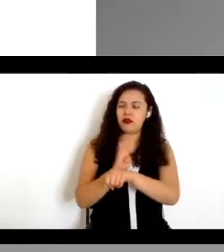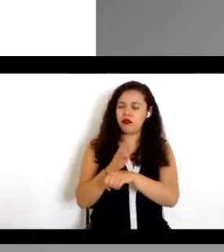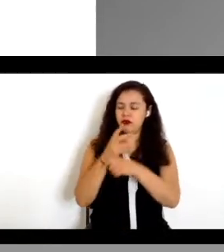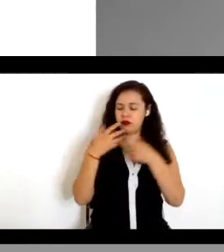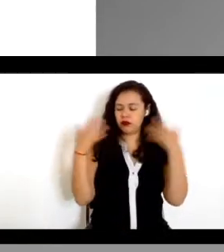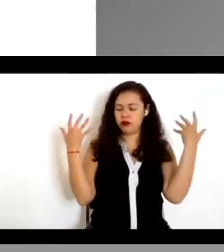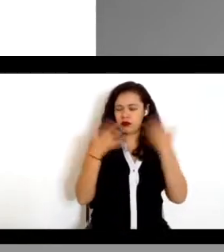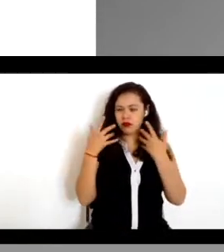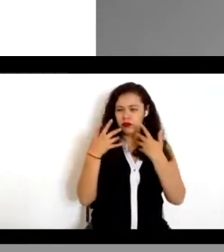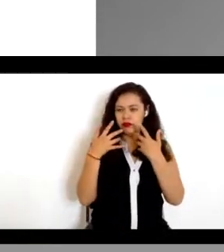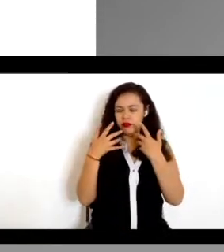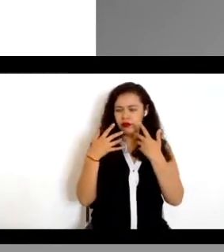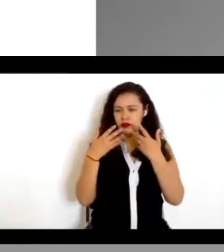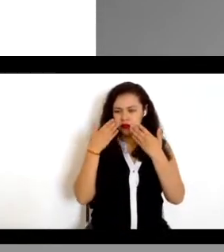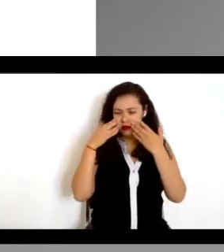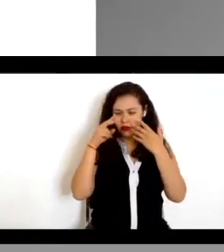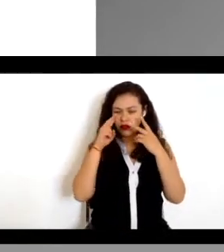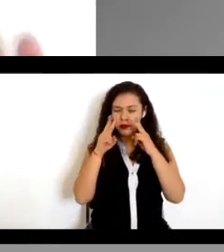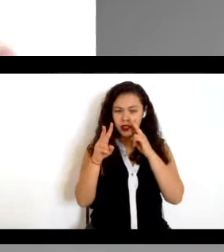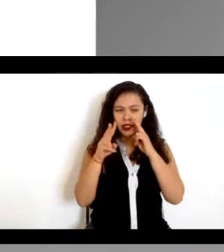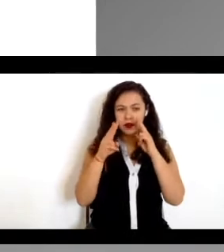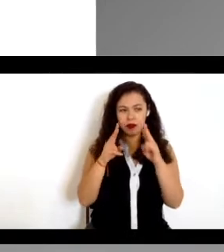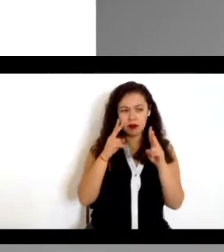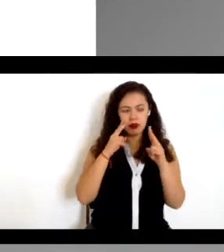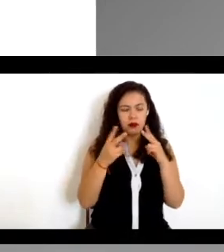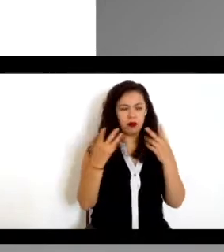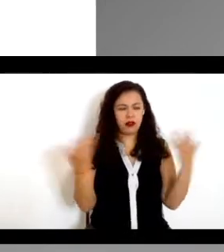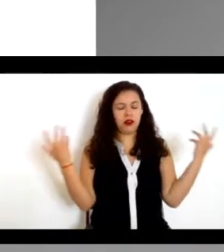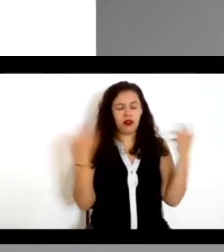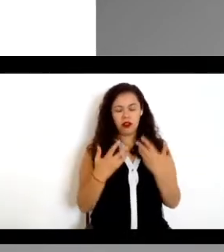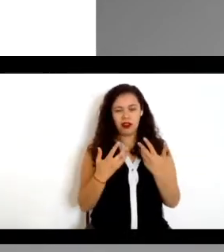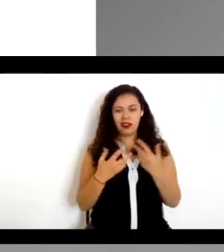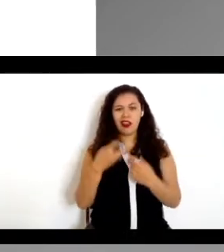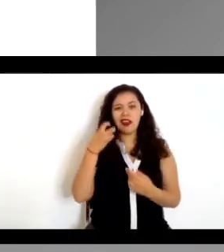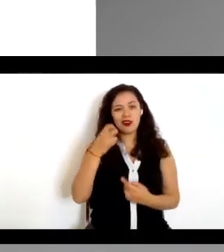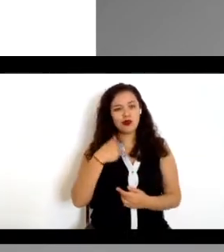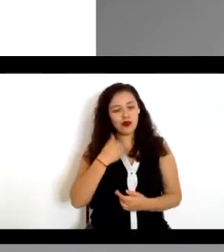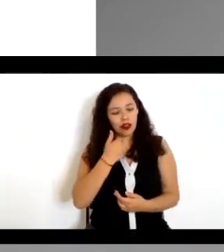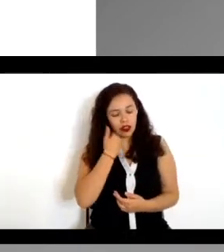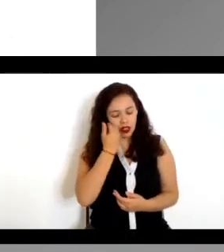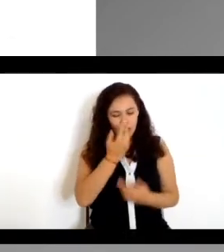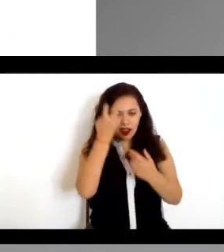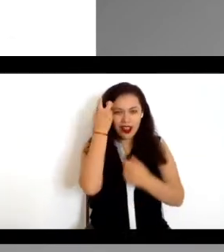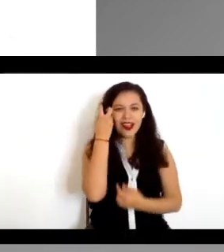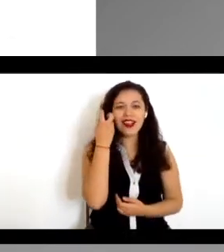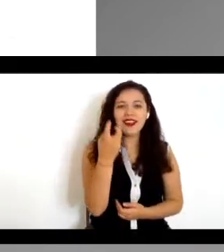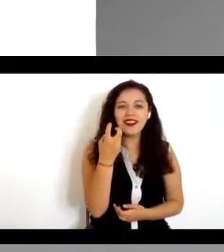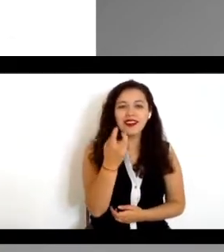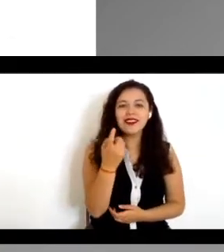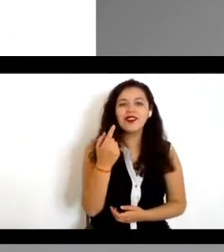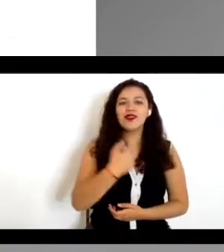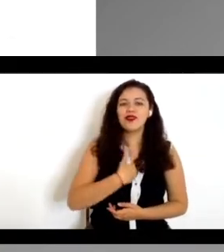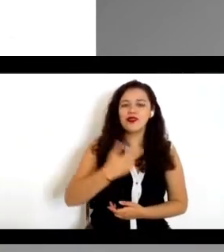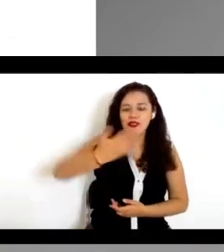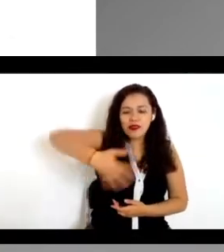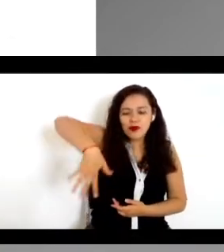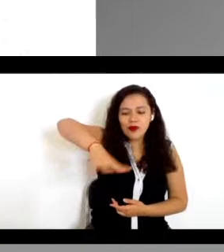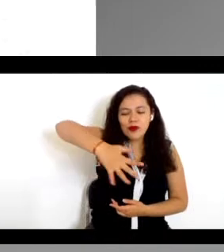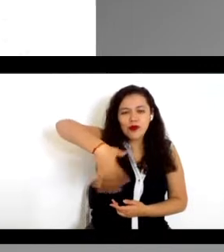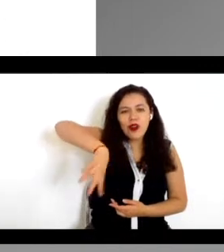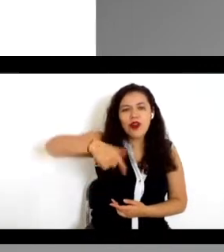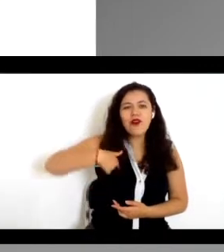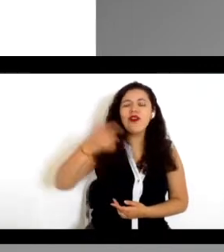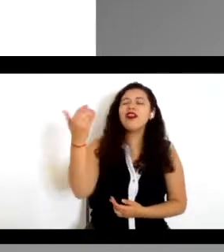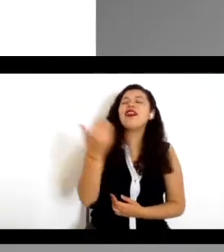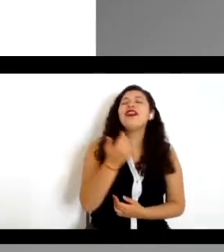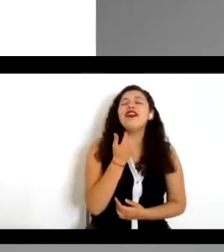el punto de vista de la visión que nosotros le aplicamos, dicen, esto es lo que yo quiero, Santiago, esto es lo que yo buscaba. O sea, yo ya